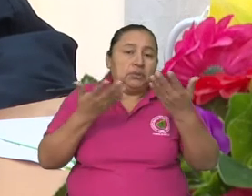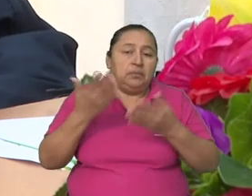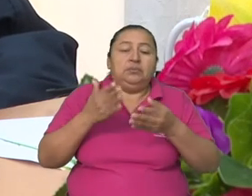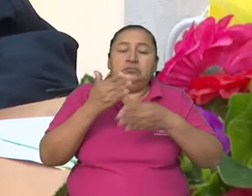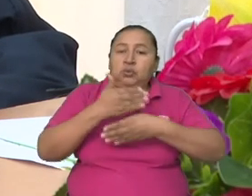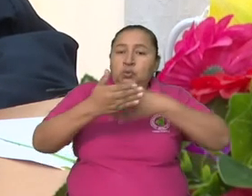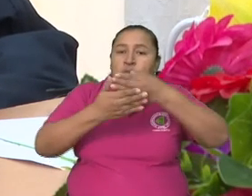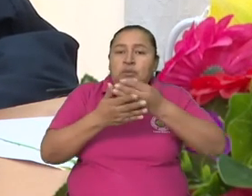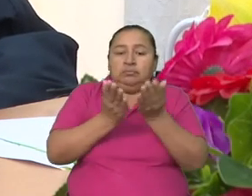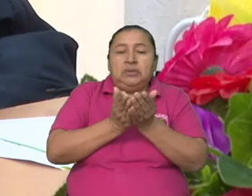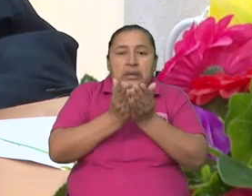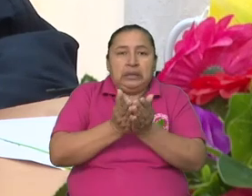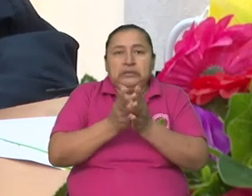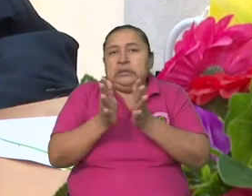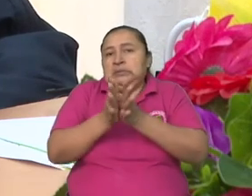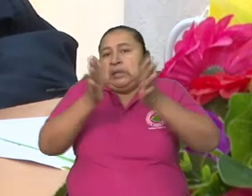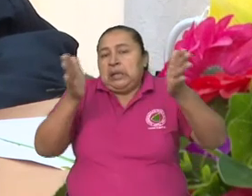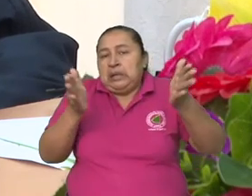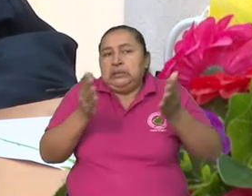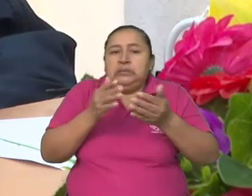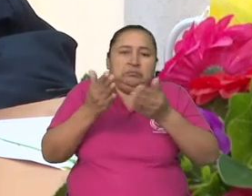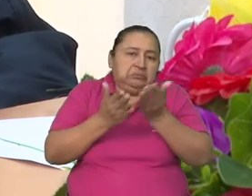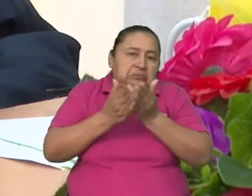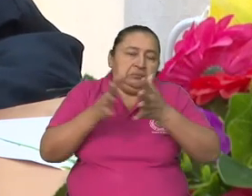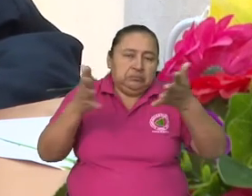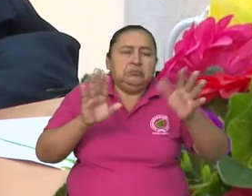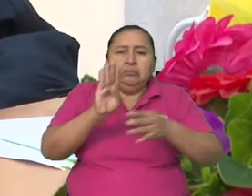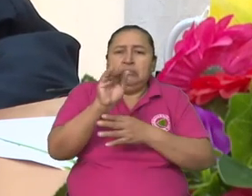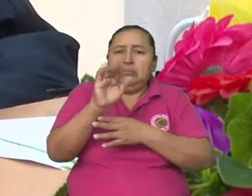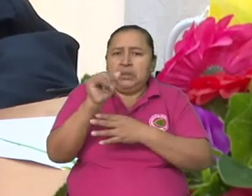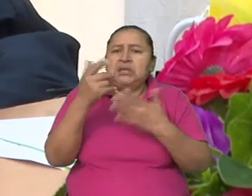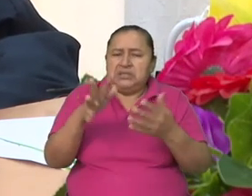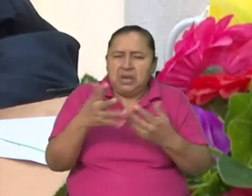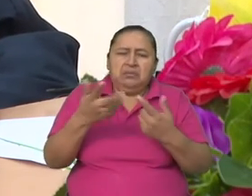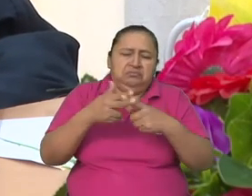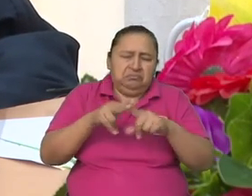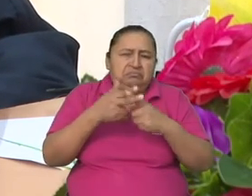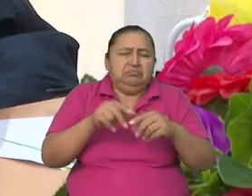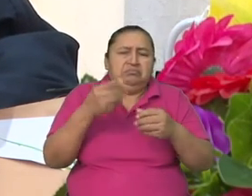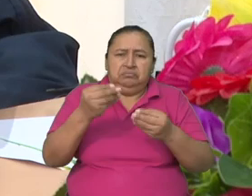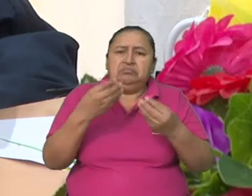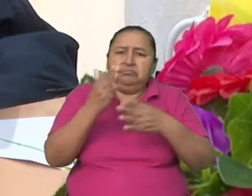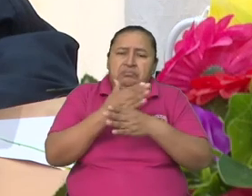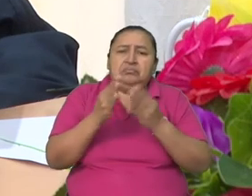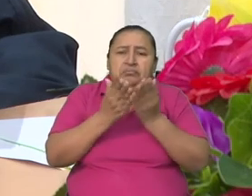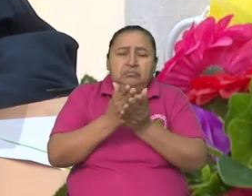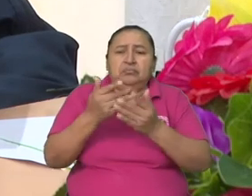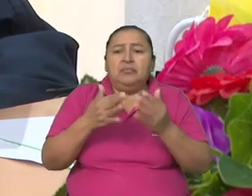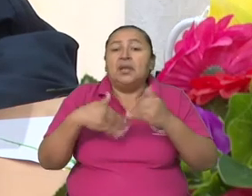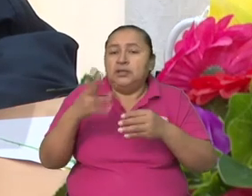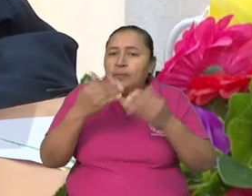lanchas, yates, barcazas, que ahí mismo ya hemos reconstruido varias barcazas. Eso nos va a generar mayor